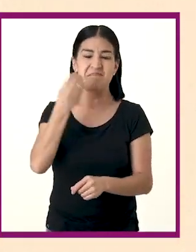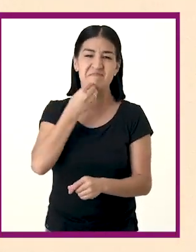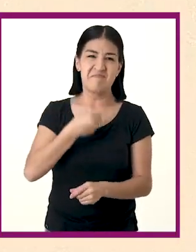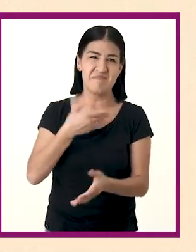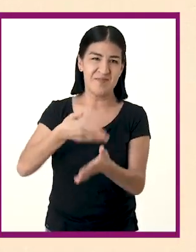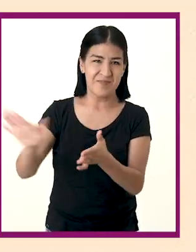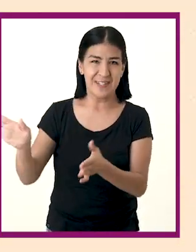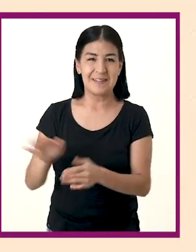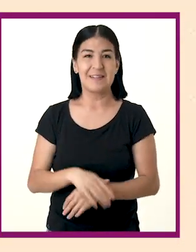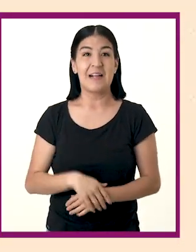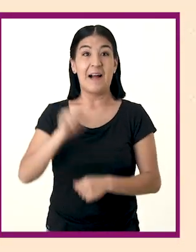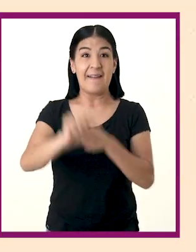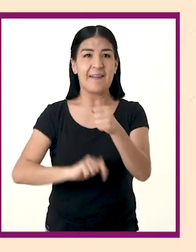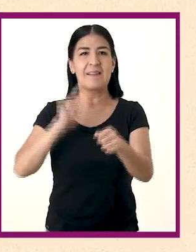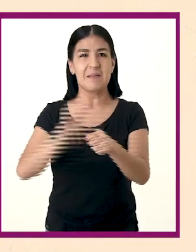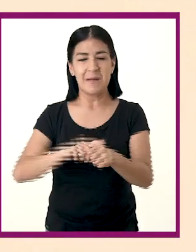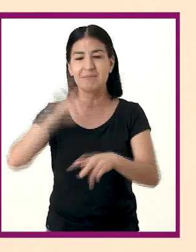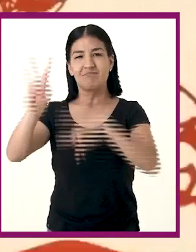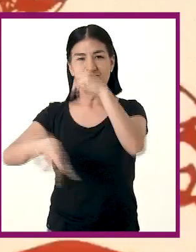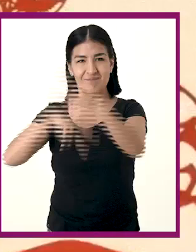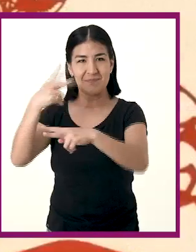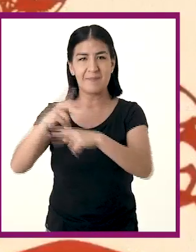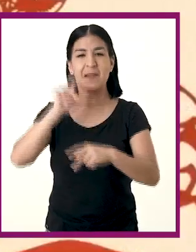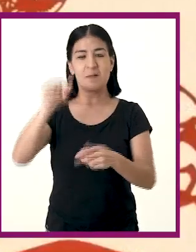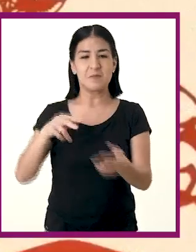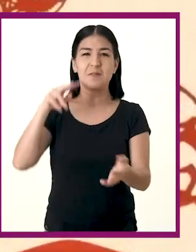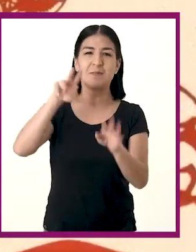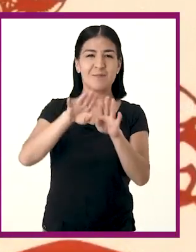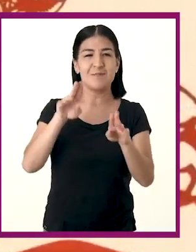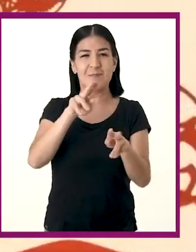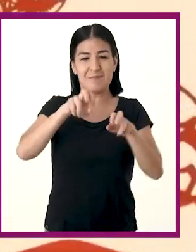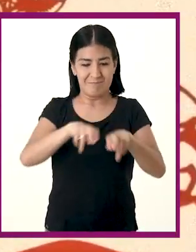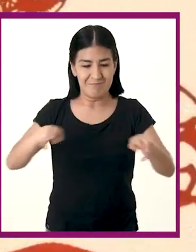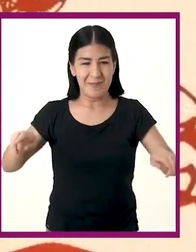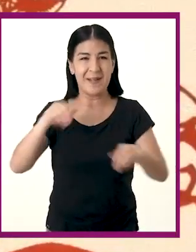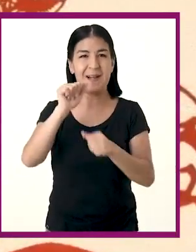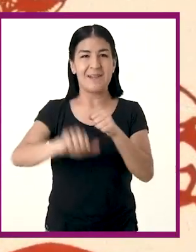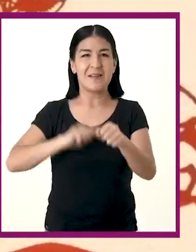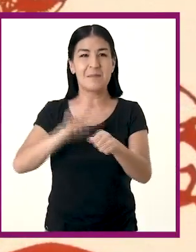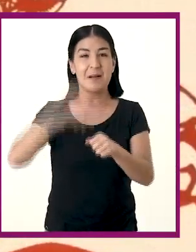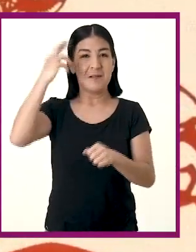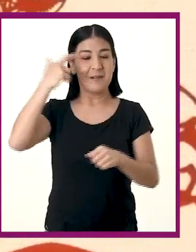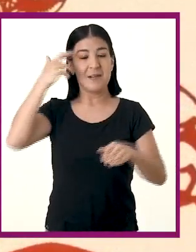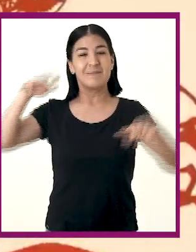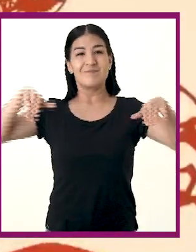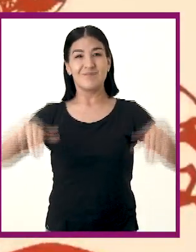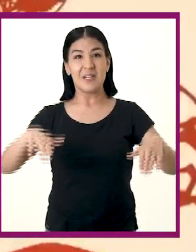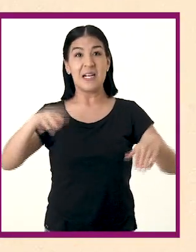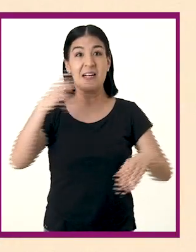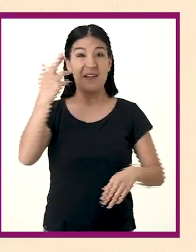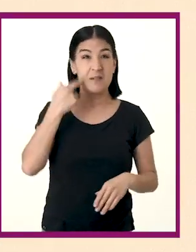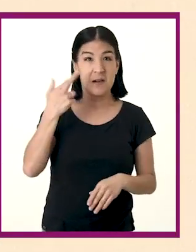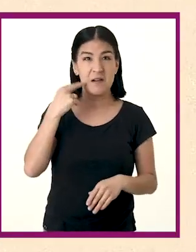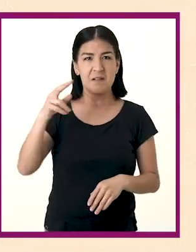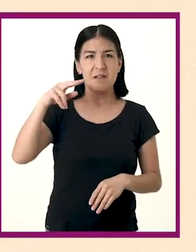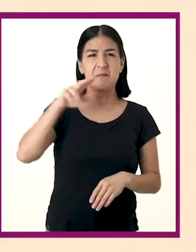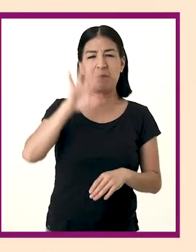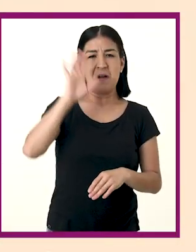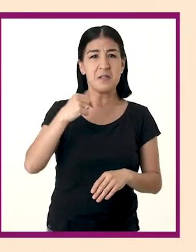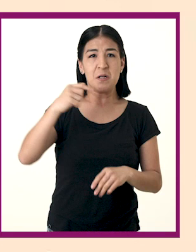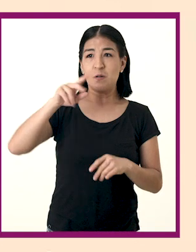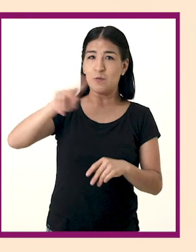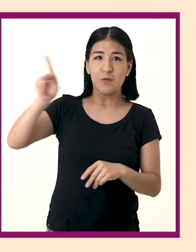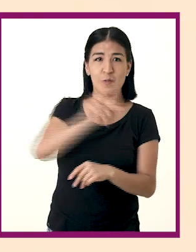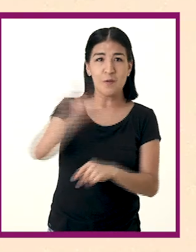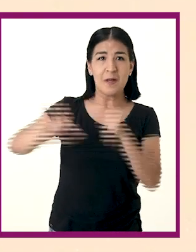eso el gato quedó fuera. Los animales asistieron y se pararon frente al rey sin ningún orden en particular. Pero la rata, al